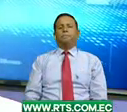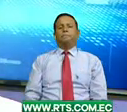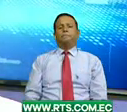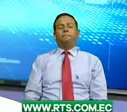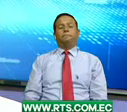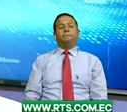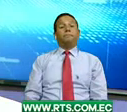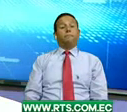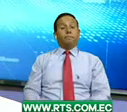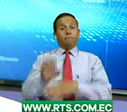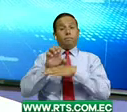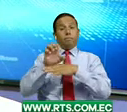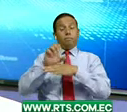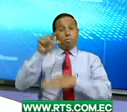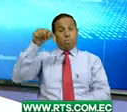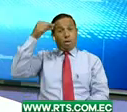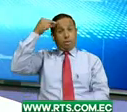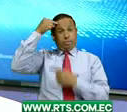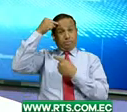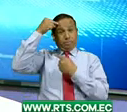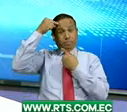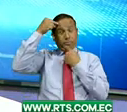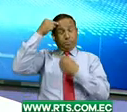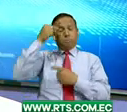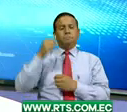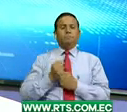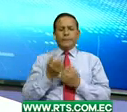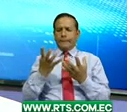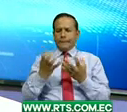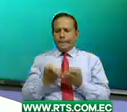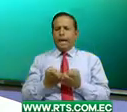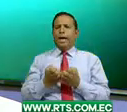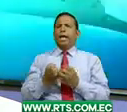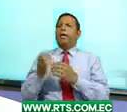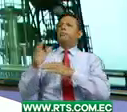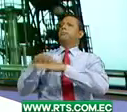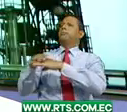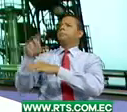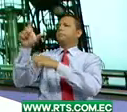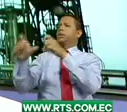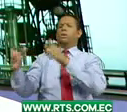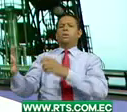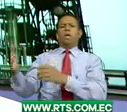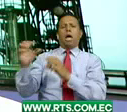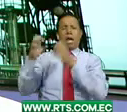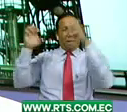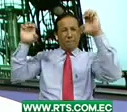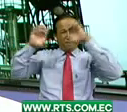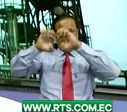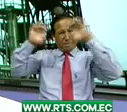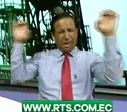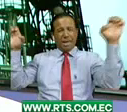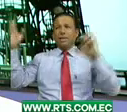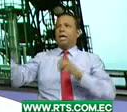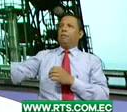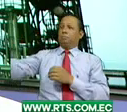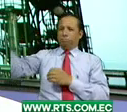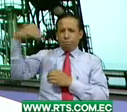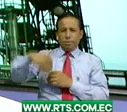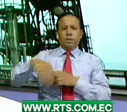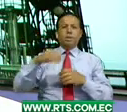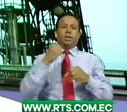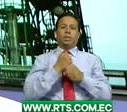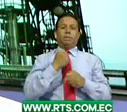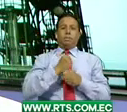gobierno nacional busca socio estratégico para que invierta en la reparación integral de la refinería La Libertad. Así lo manifestó